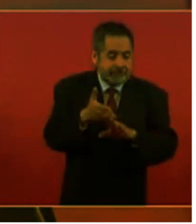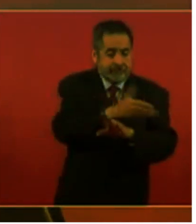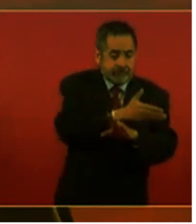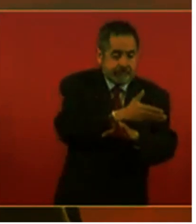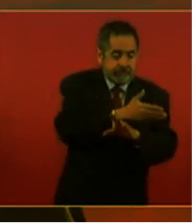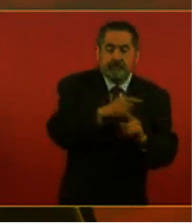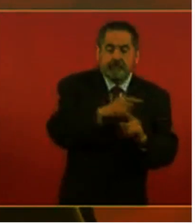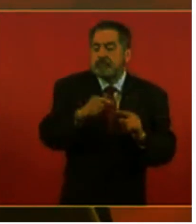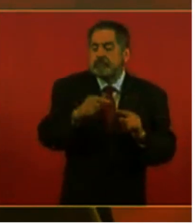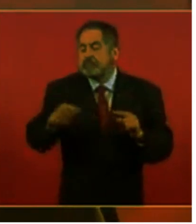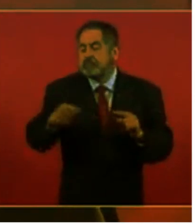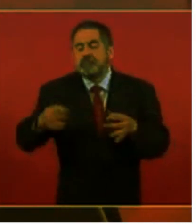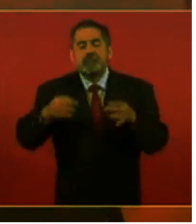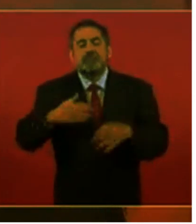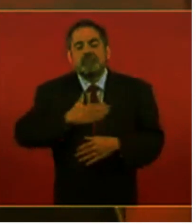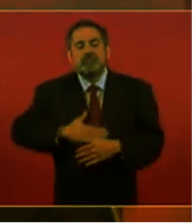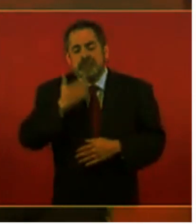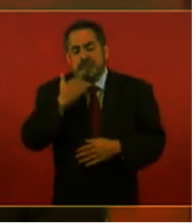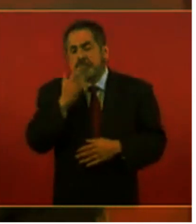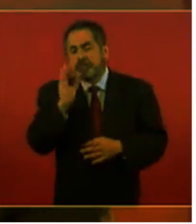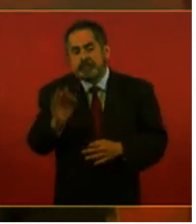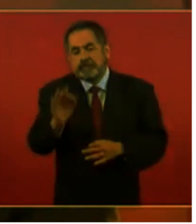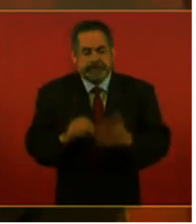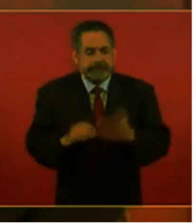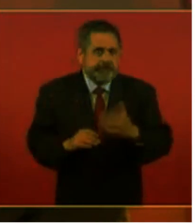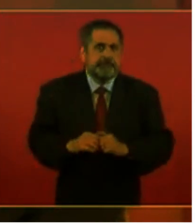El que se